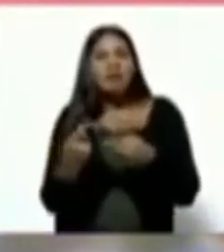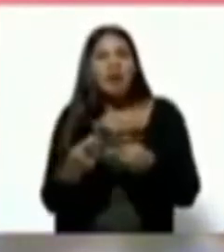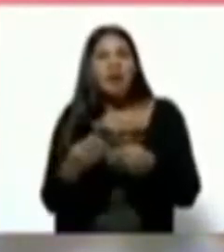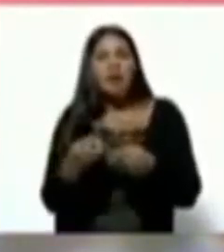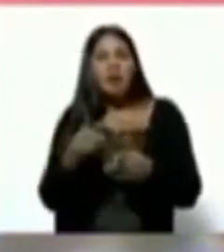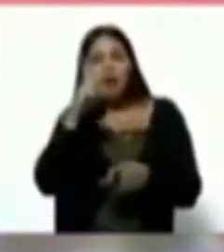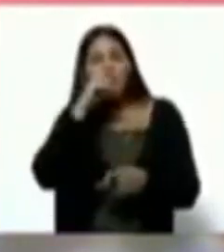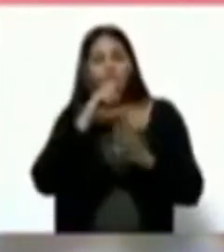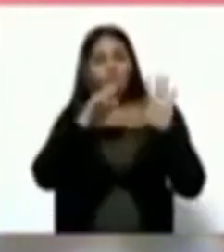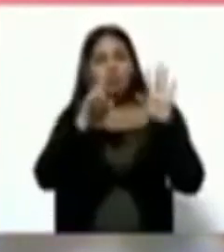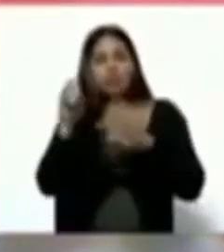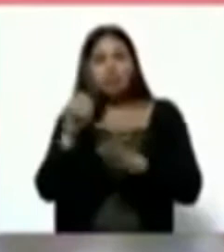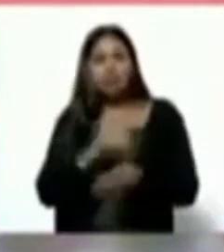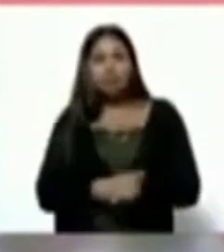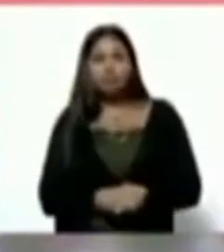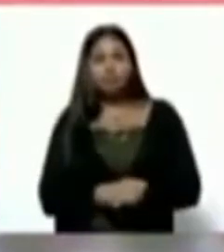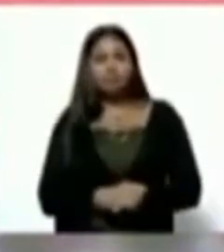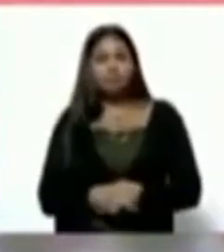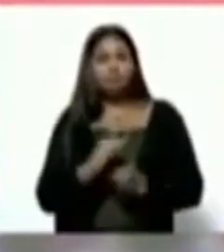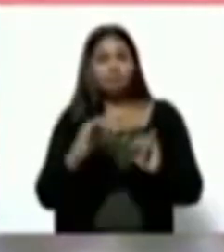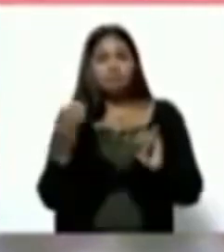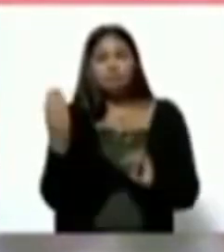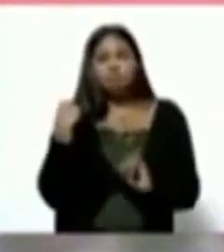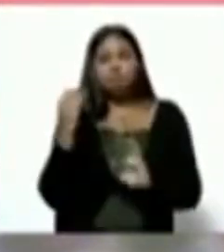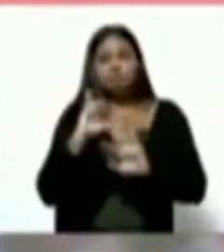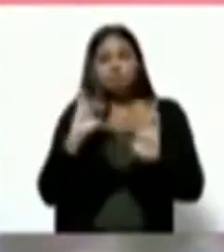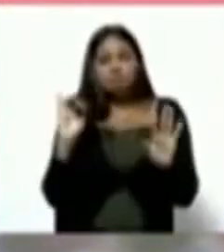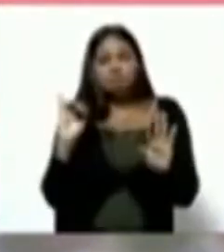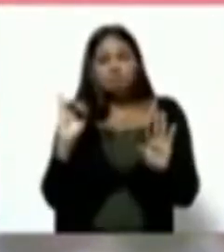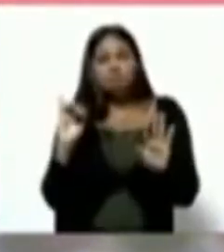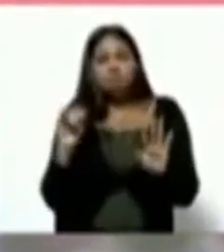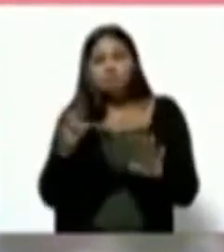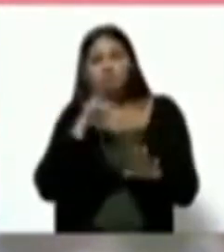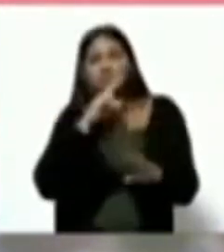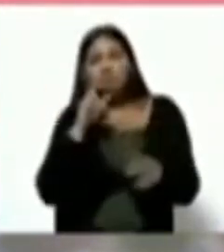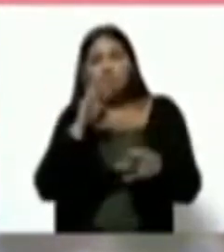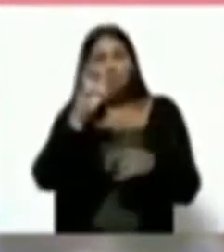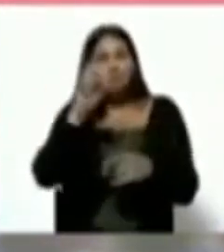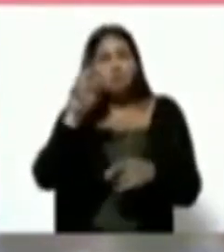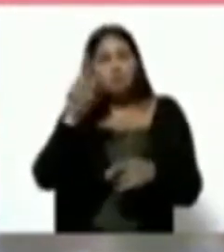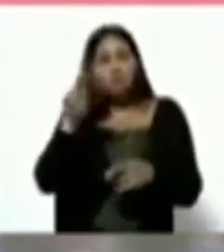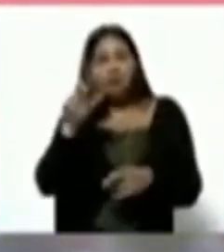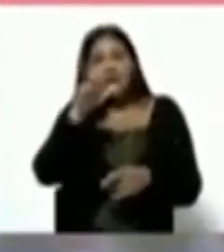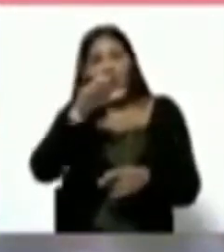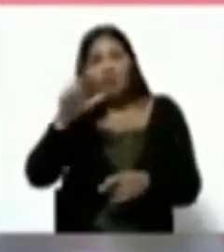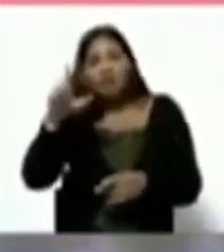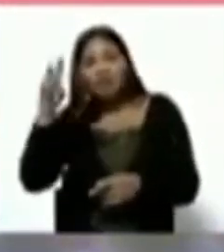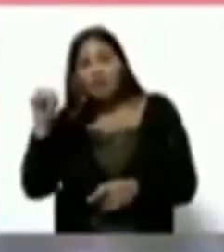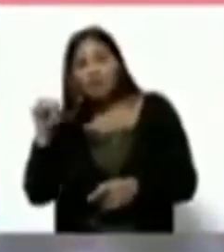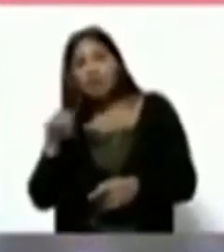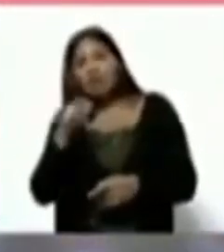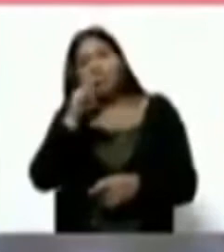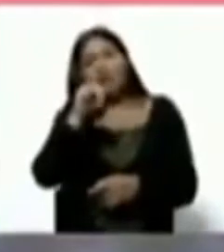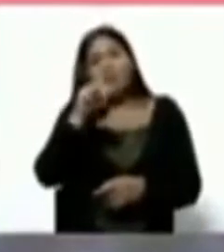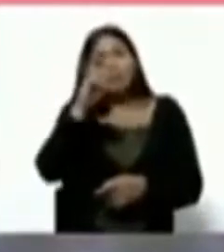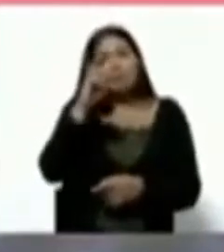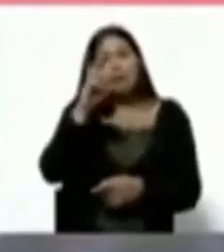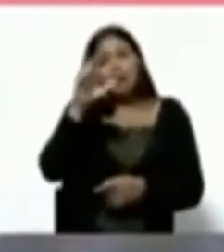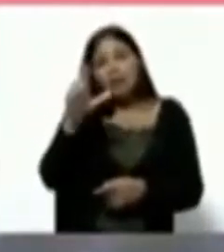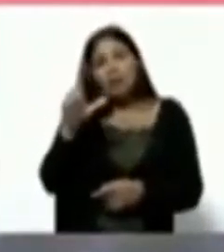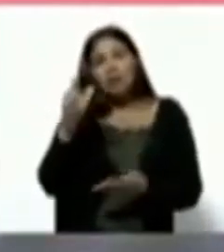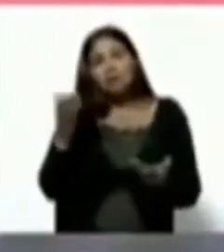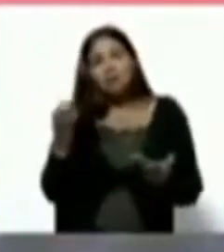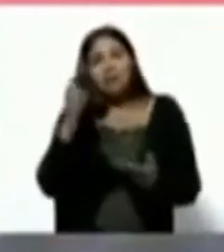los 60. Llámense como se llamen, llámense FARC, llámense el ELN, llámense el EPL, llámense el